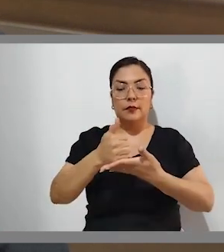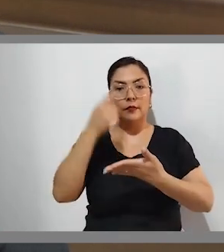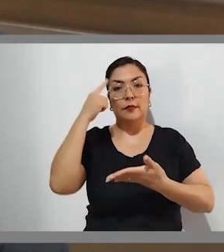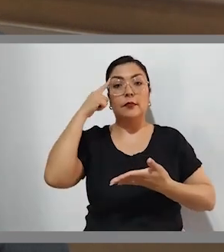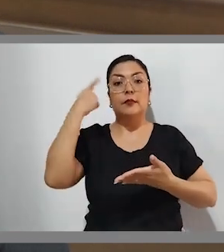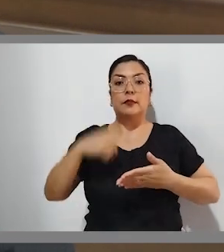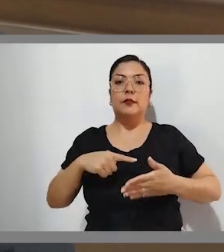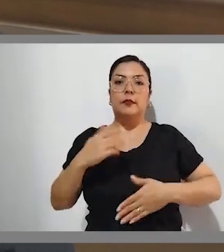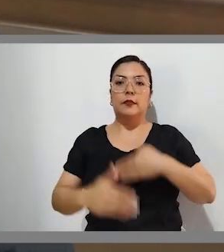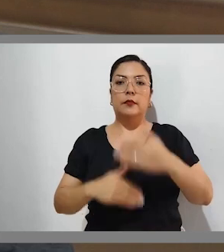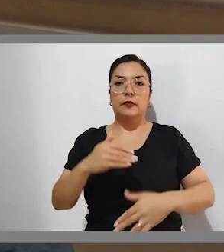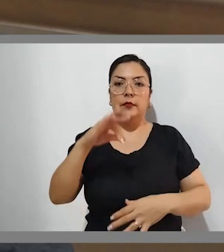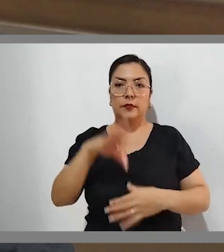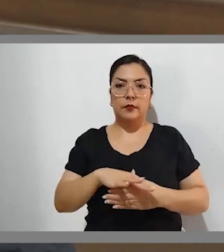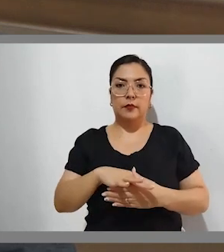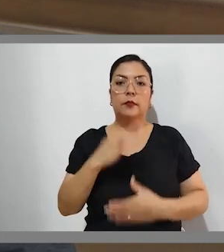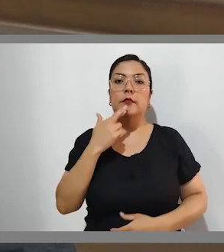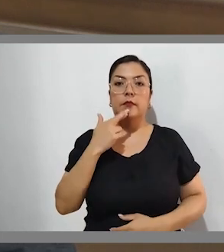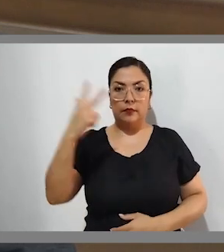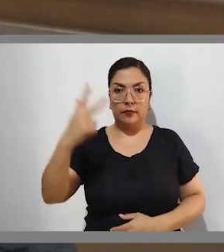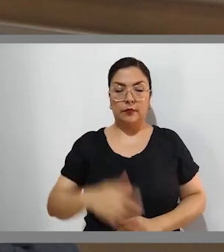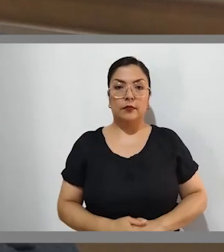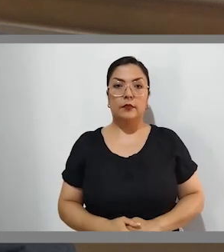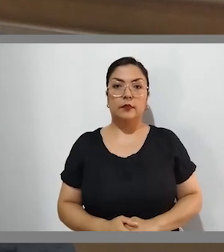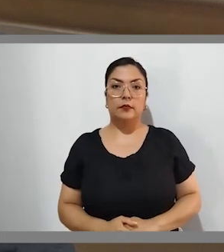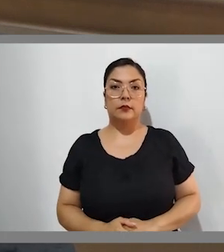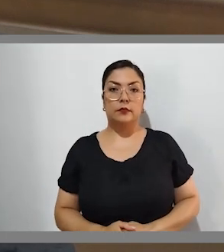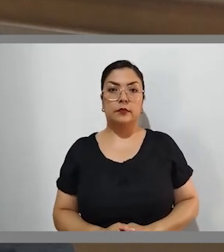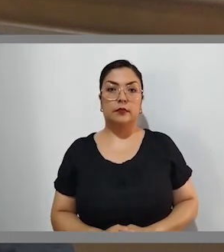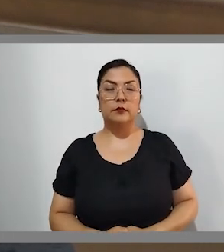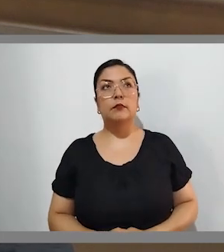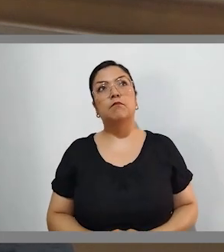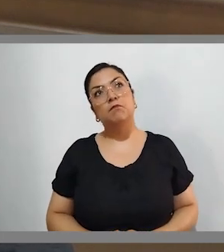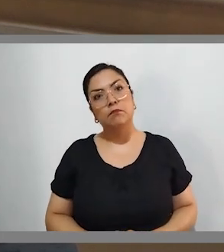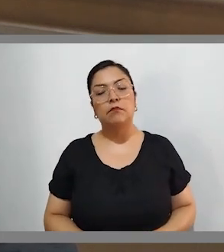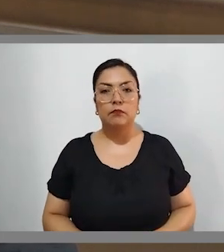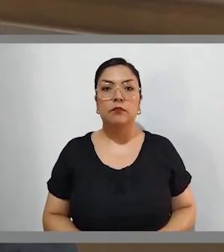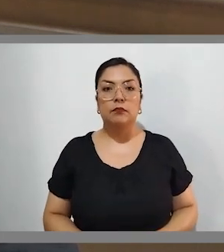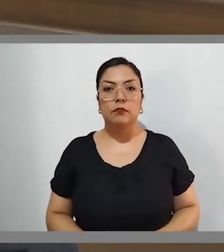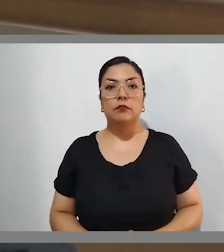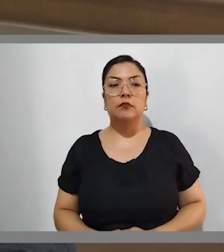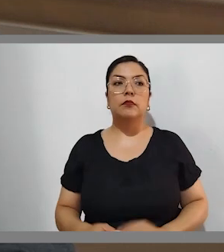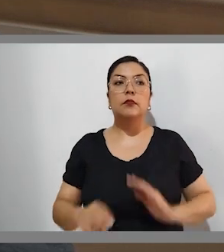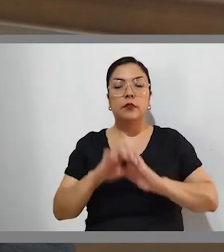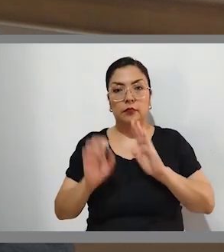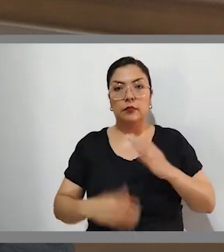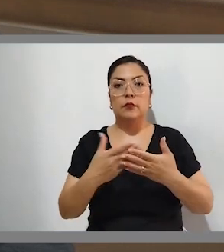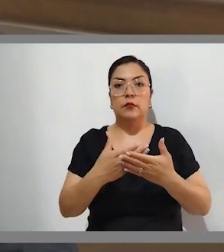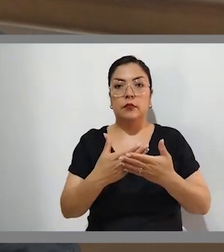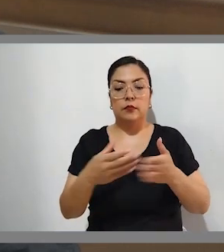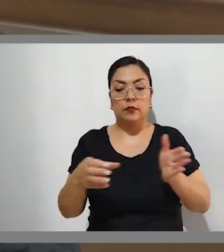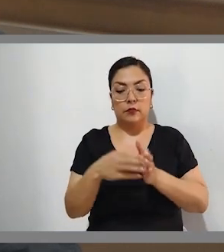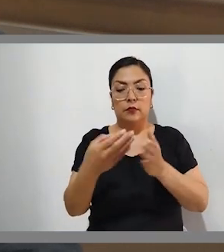vez más se van sistematizando a través del uso de tecnologías, como la recepción de los paquetes a través de la urna